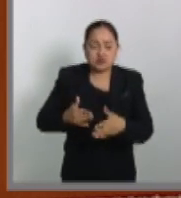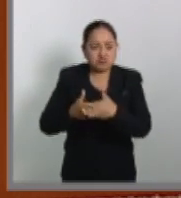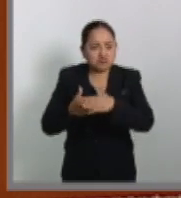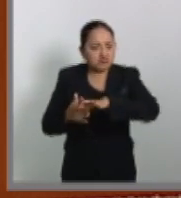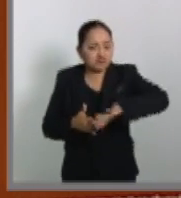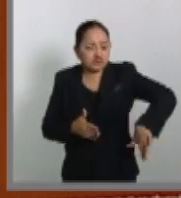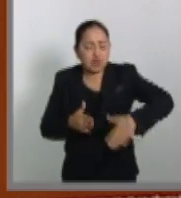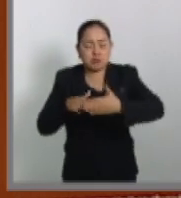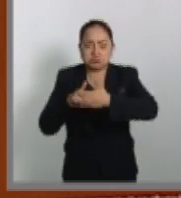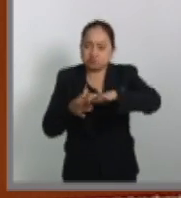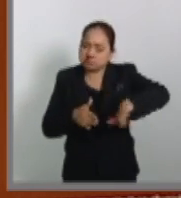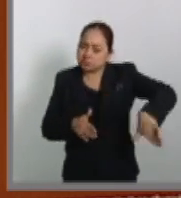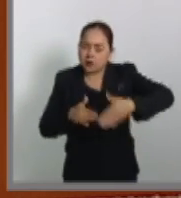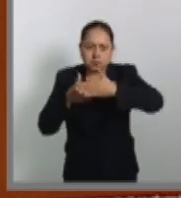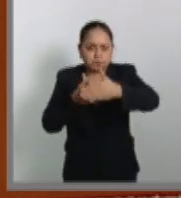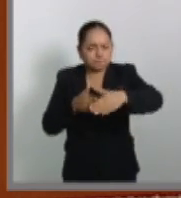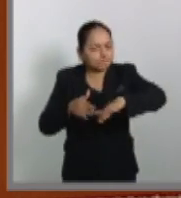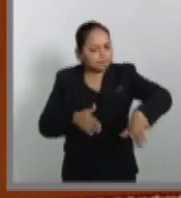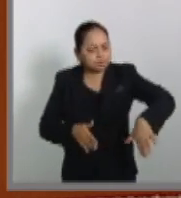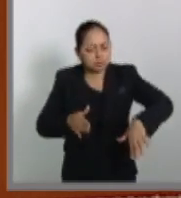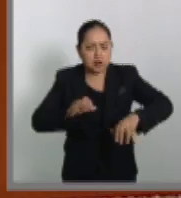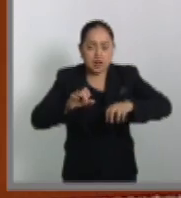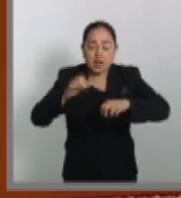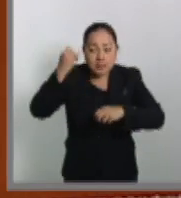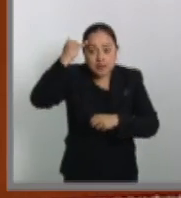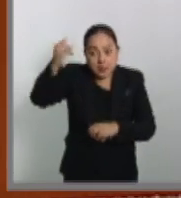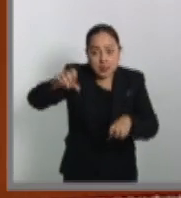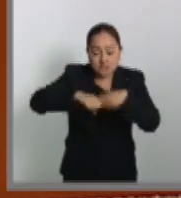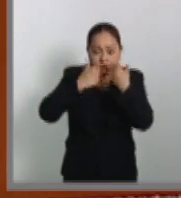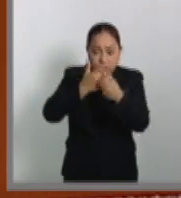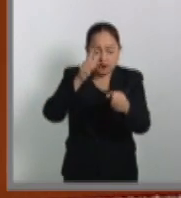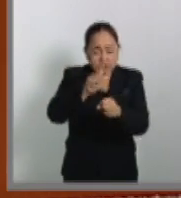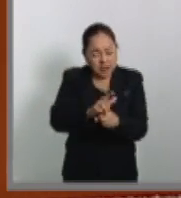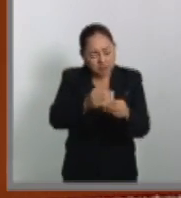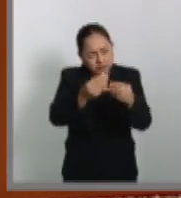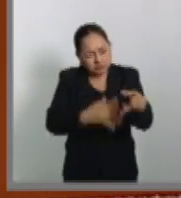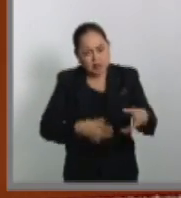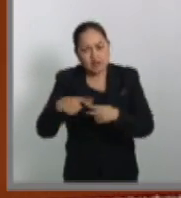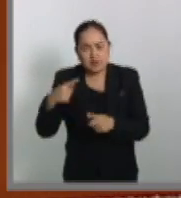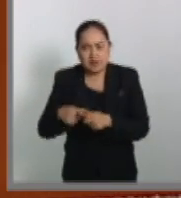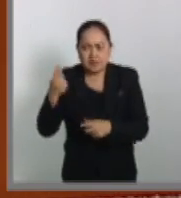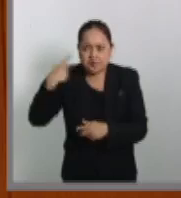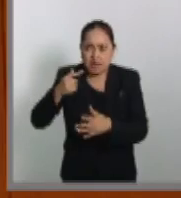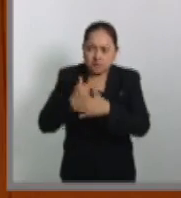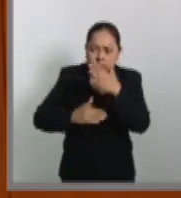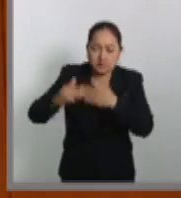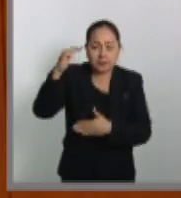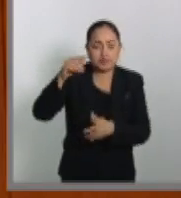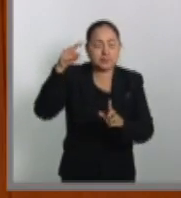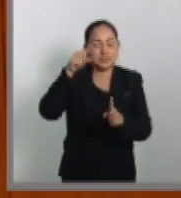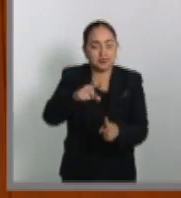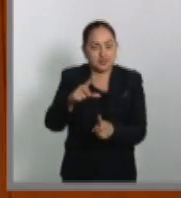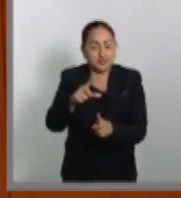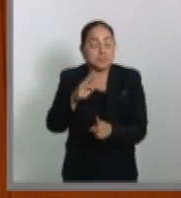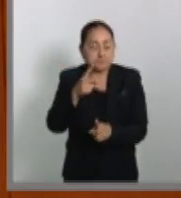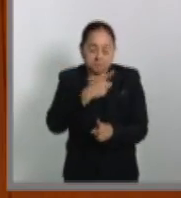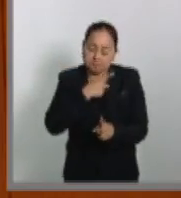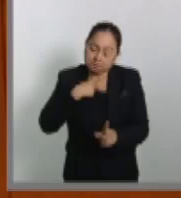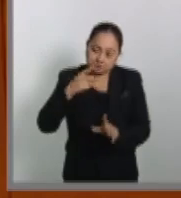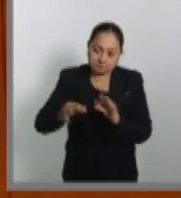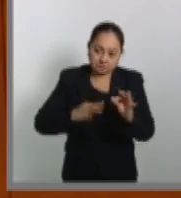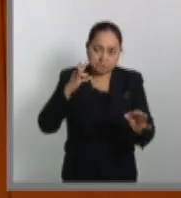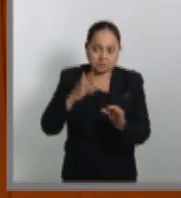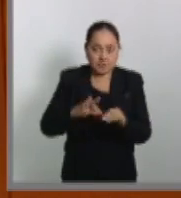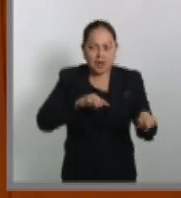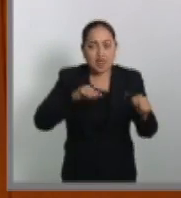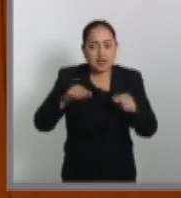físicas, legales, sociales o ideológicas que dificulten su desarrollo. Cumplamos con ella, hagamos un